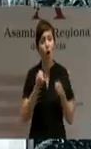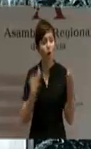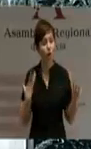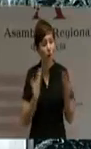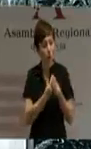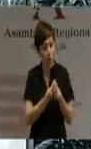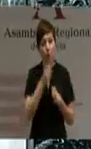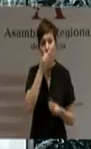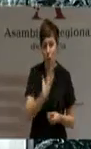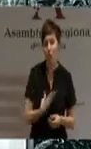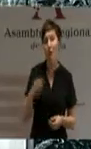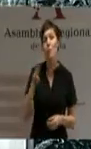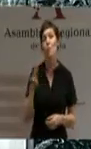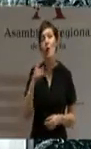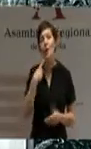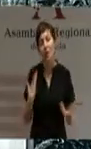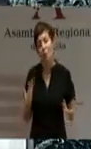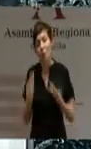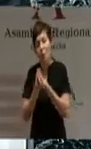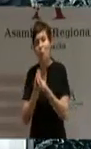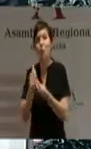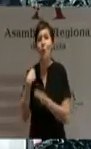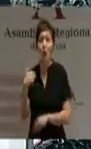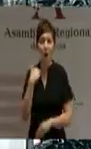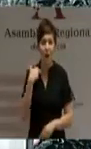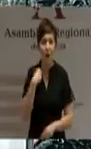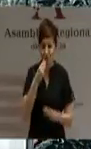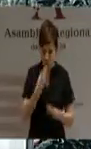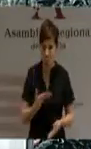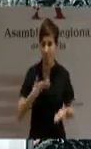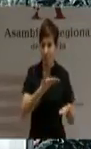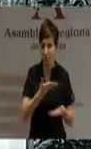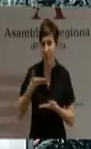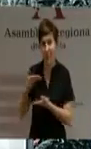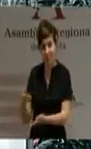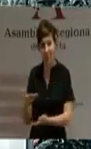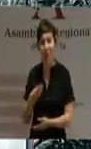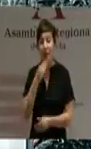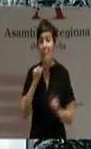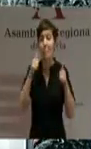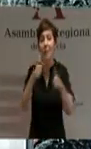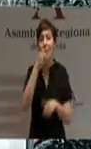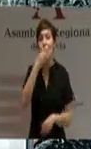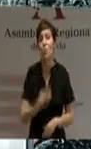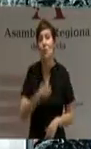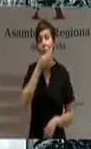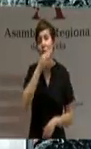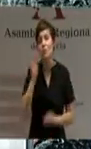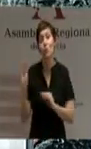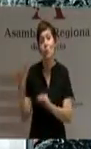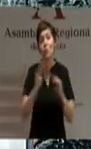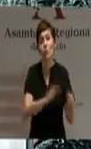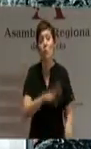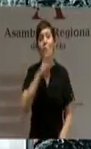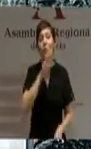llevarme de la mano por los barrios de Lorca. Pero tal y como han terminado ustedes, mire, ya no sé yo muy bien si debo de subirme en su